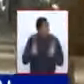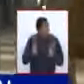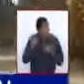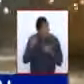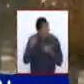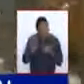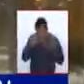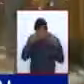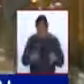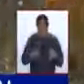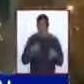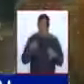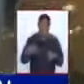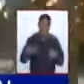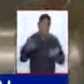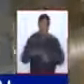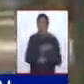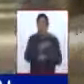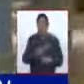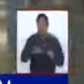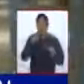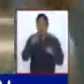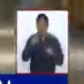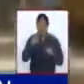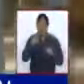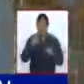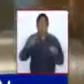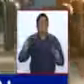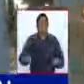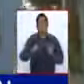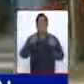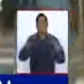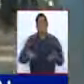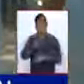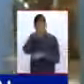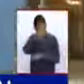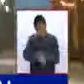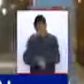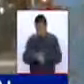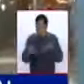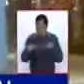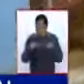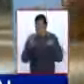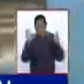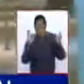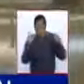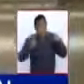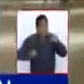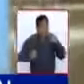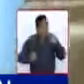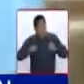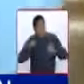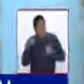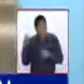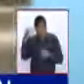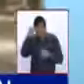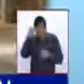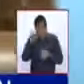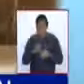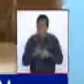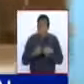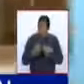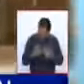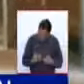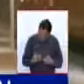por confirmarse. La inauguración, te reitero, Miriam, sábado en la noche, como una verbena a la efeméride alteña, es que se va a